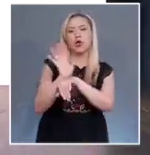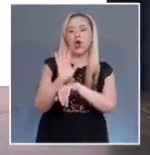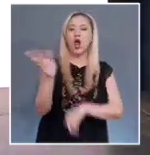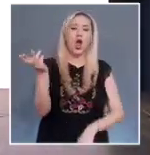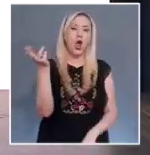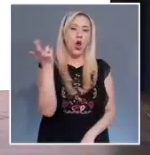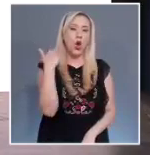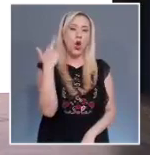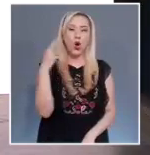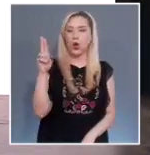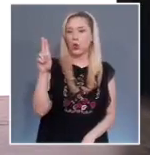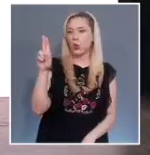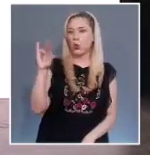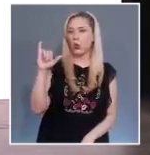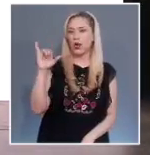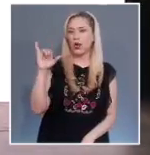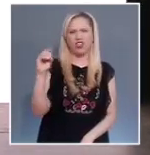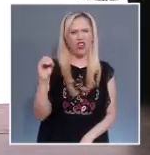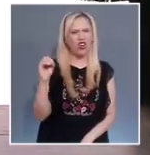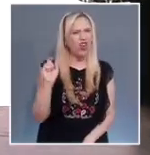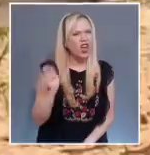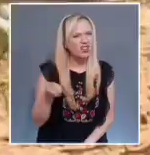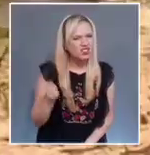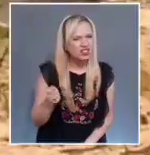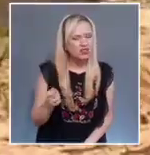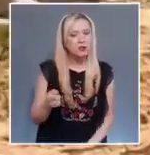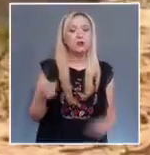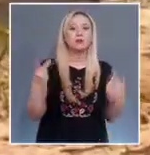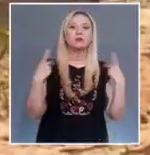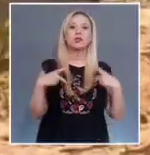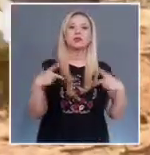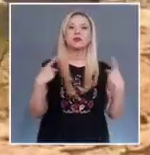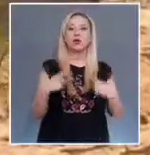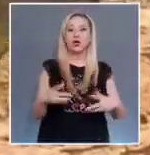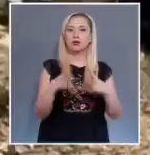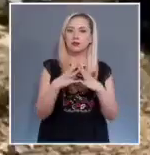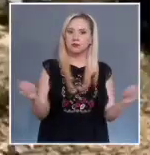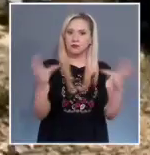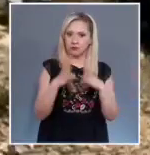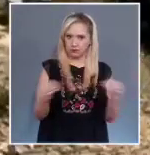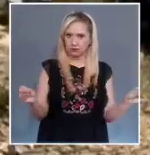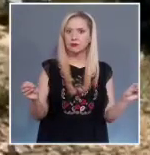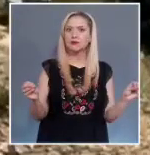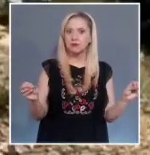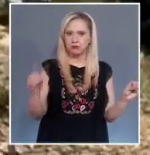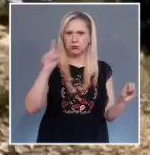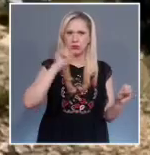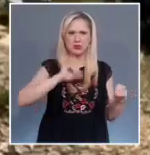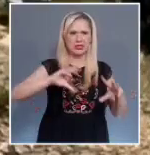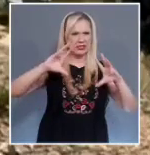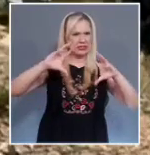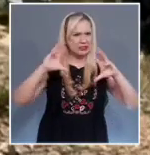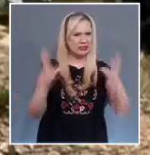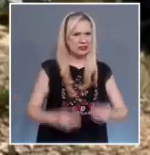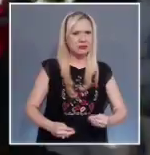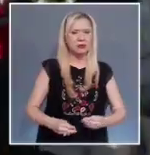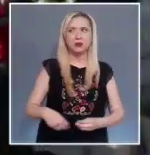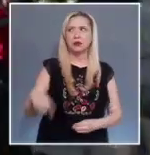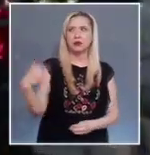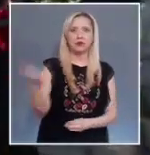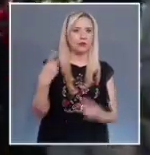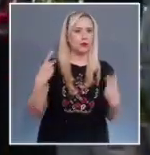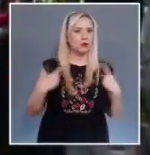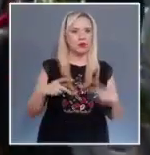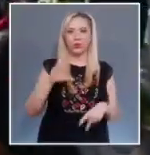la desaparición de personas. La sociedad civil no debe normalizar la desaparición de personas ante